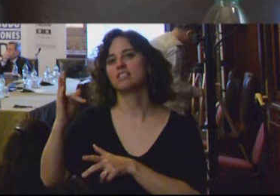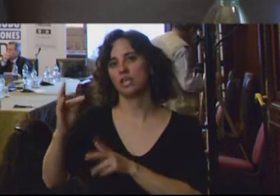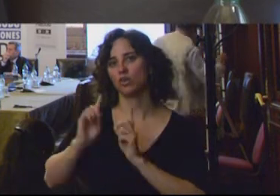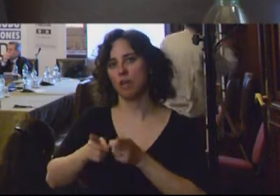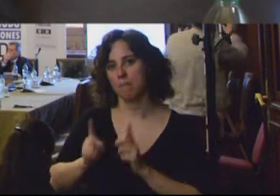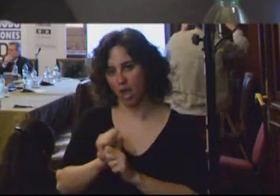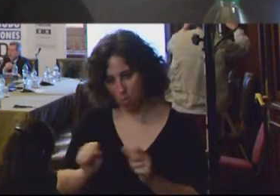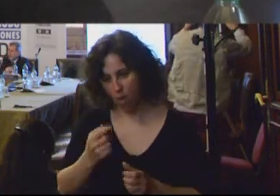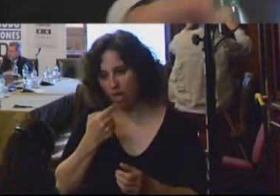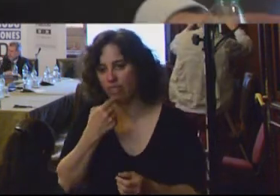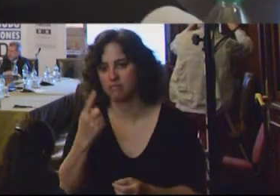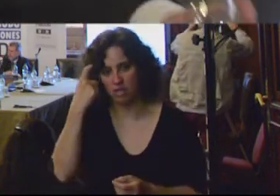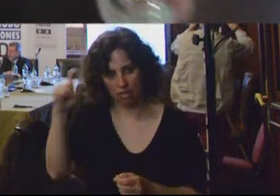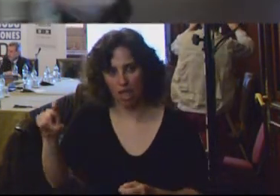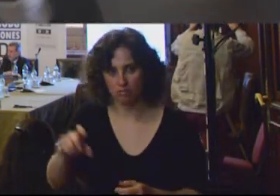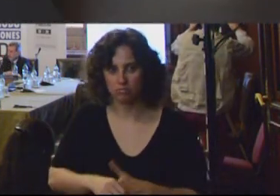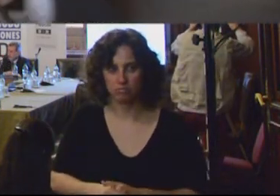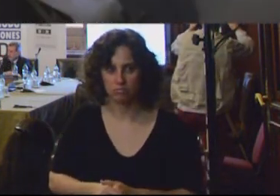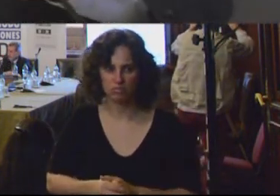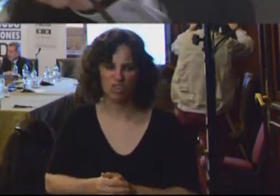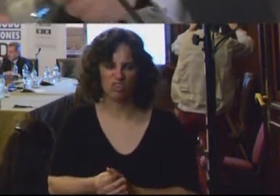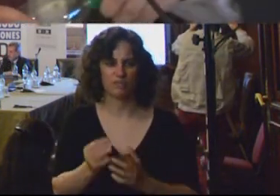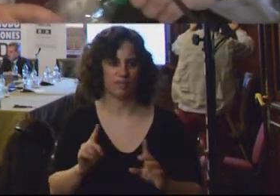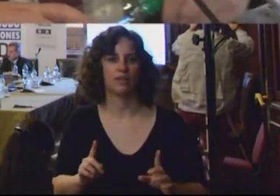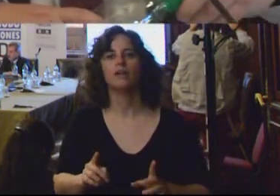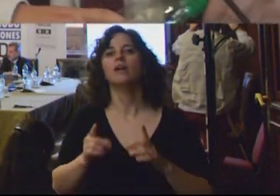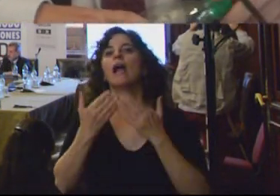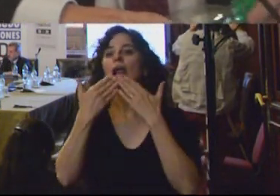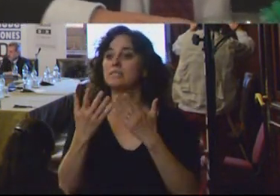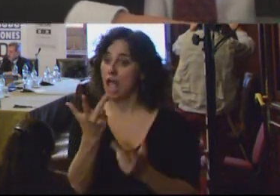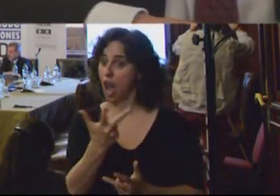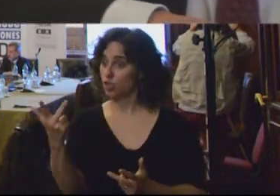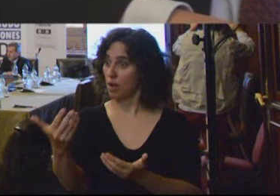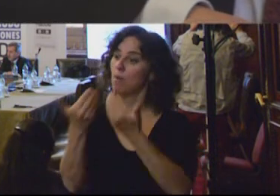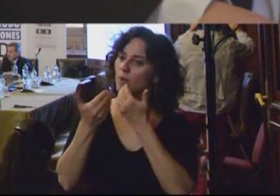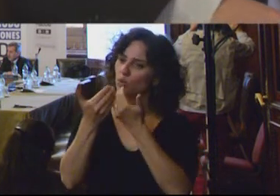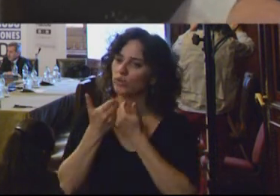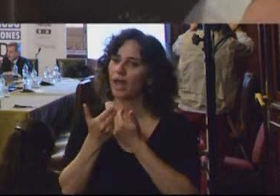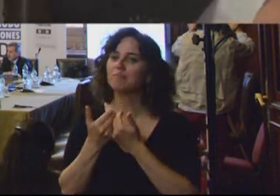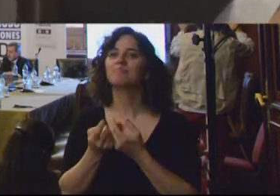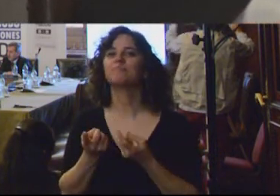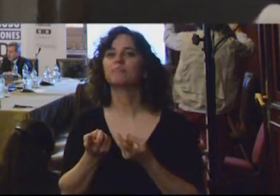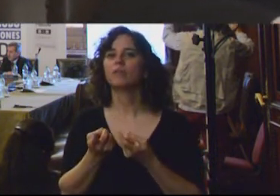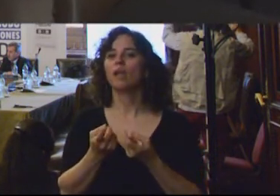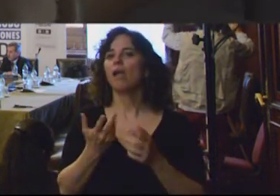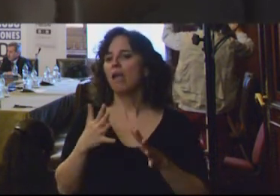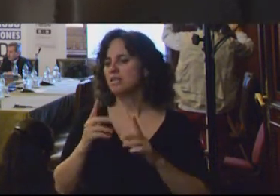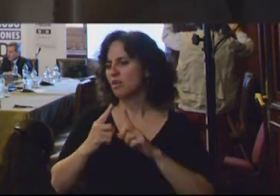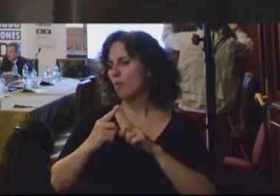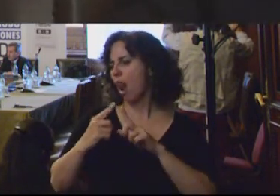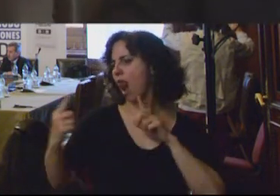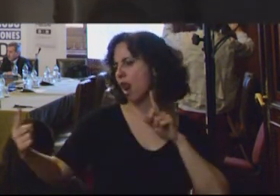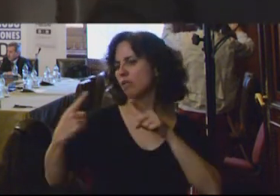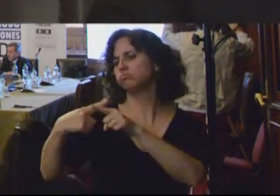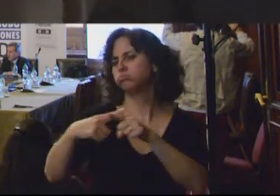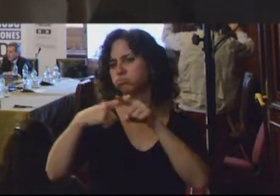respuestas. Gracias, señor presidente, y gracias a los tres por las preguntas. Es una larga discusión